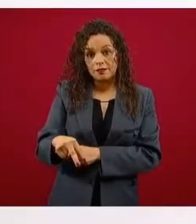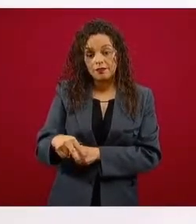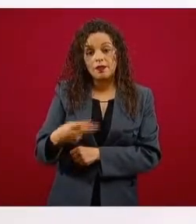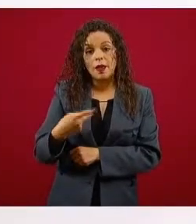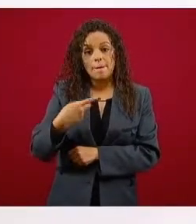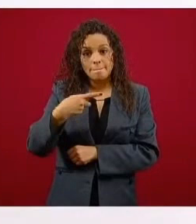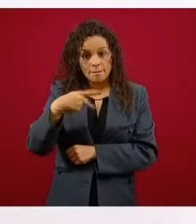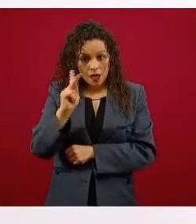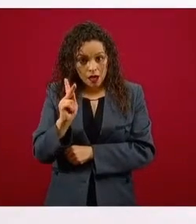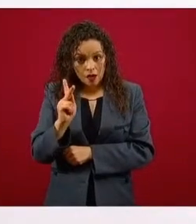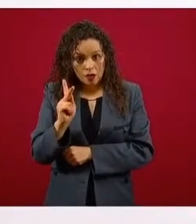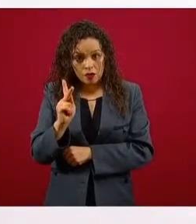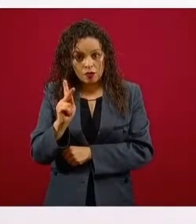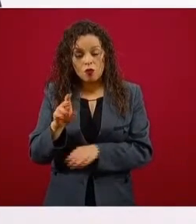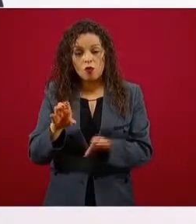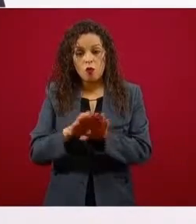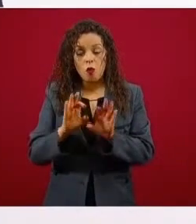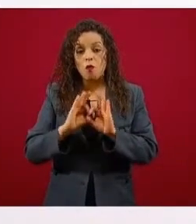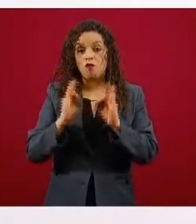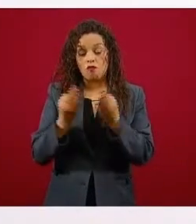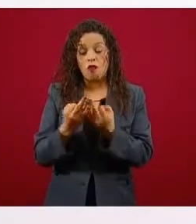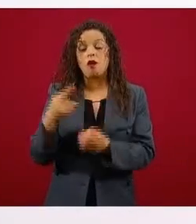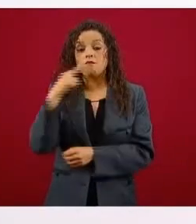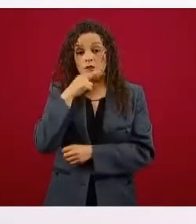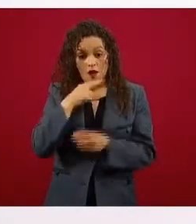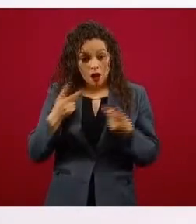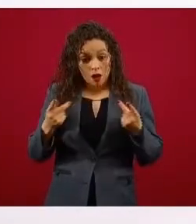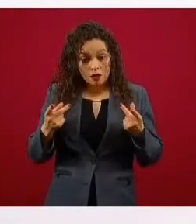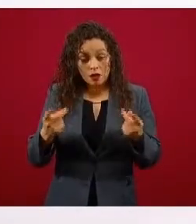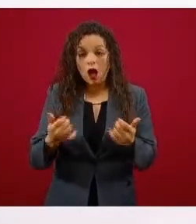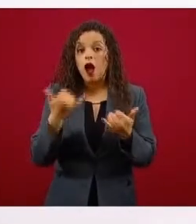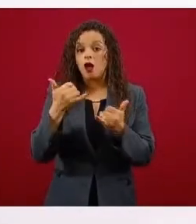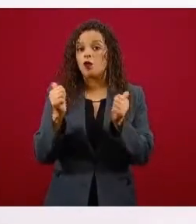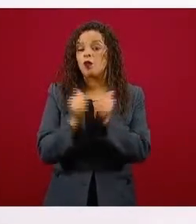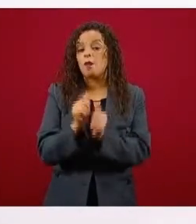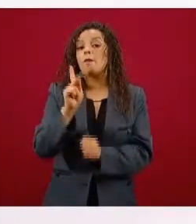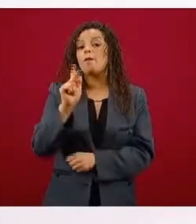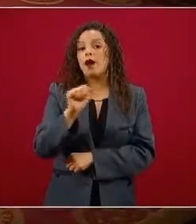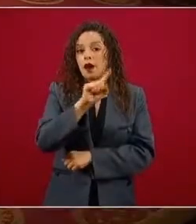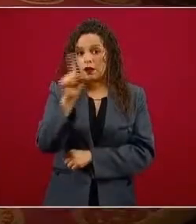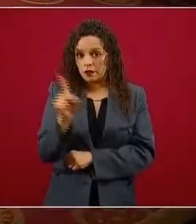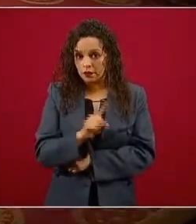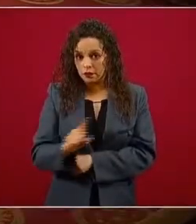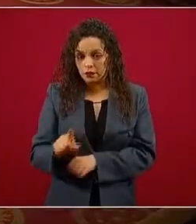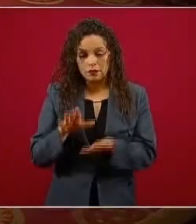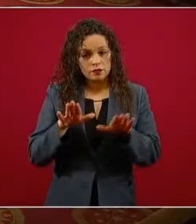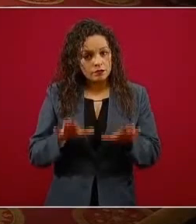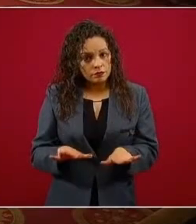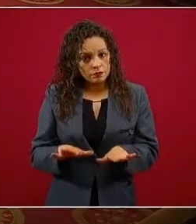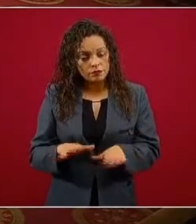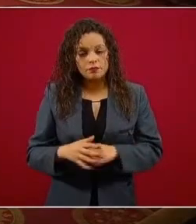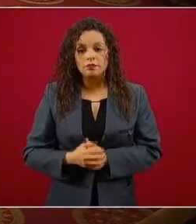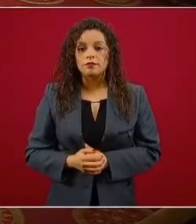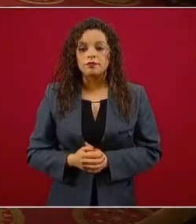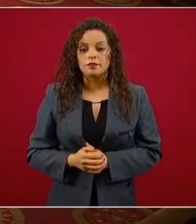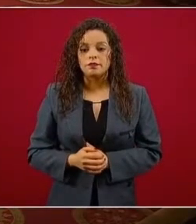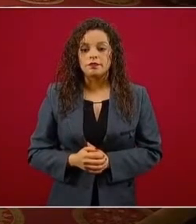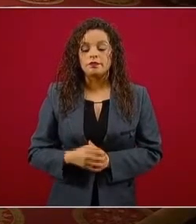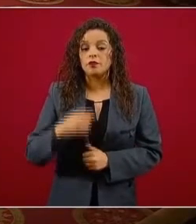pero de manera rápida y profunda. Sostengo que